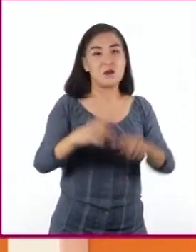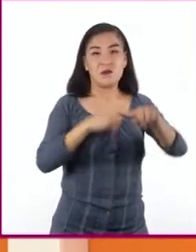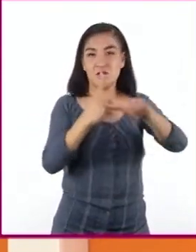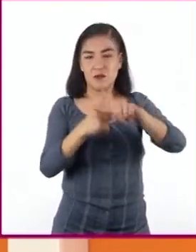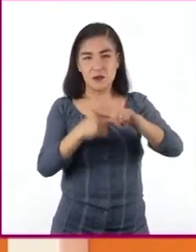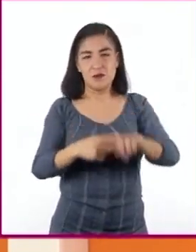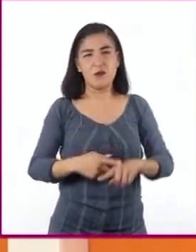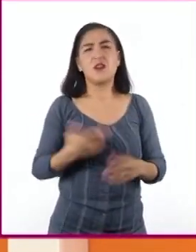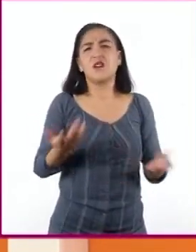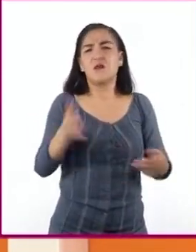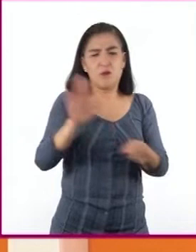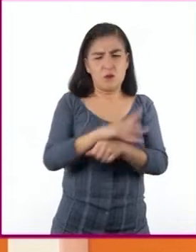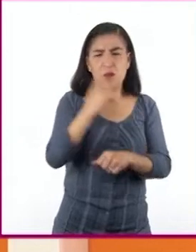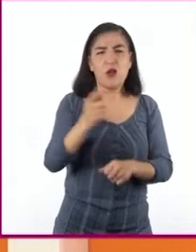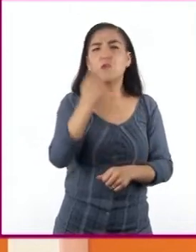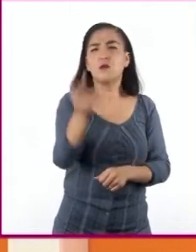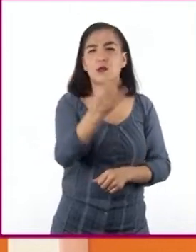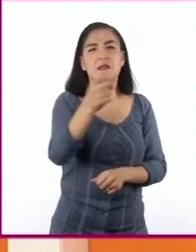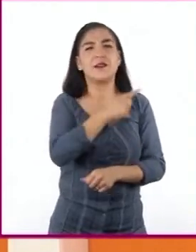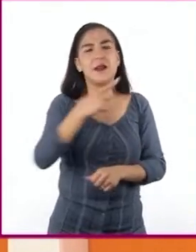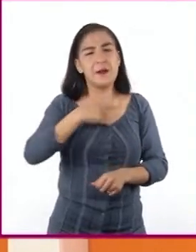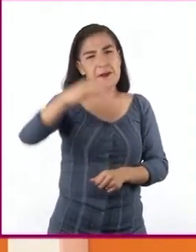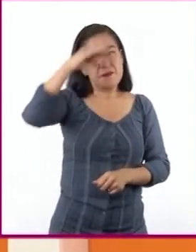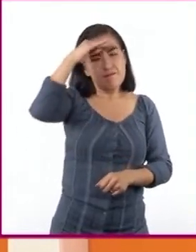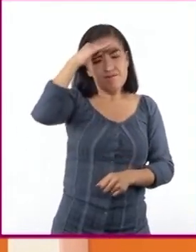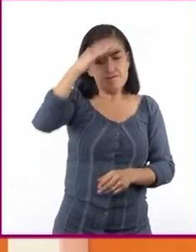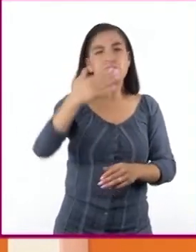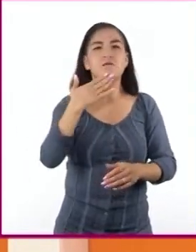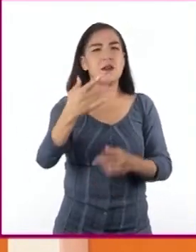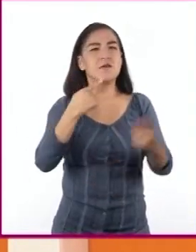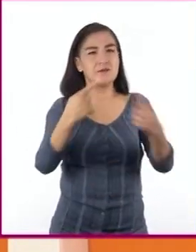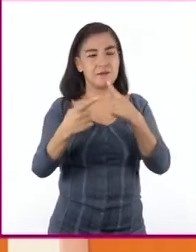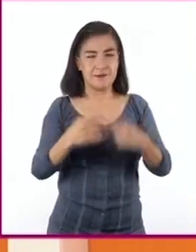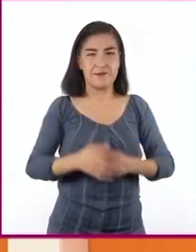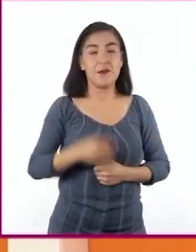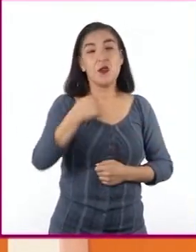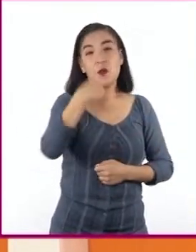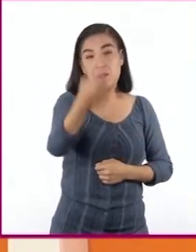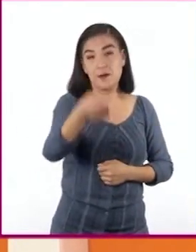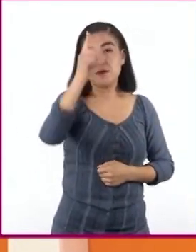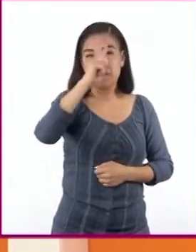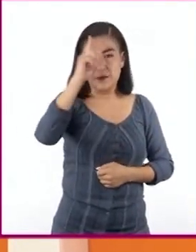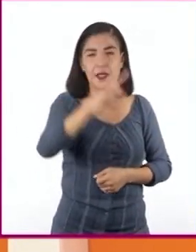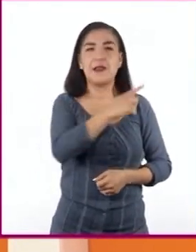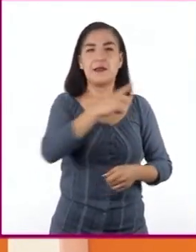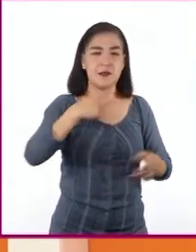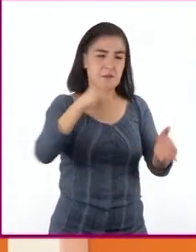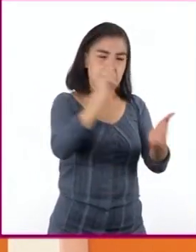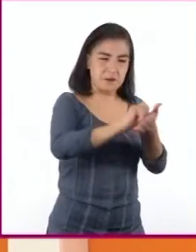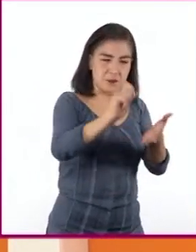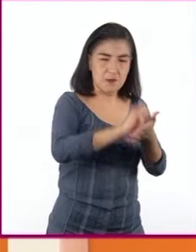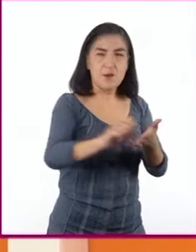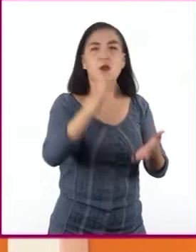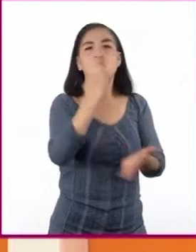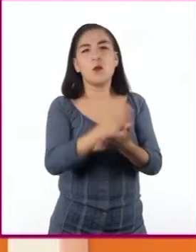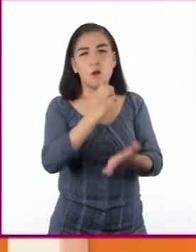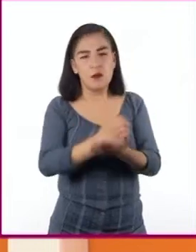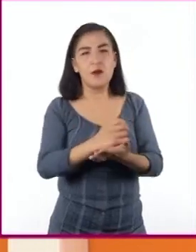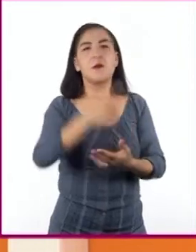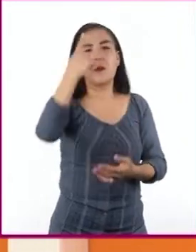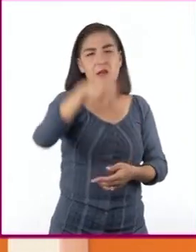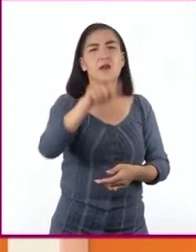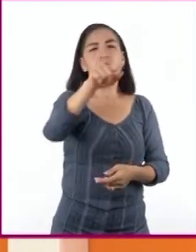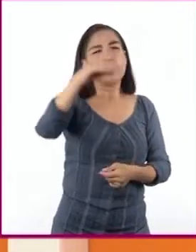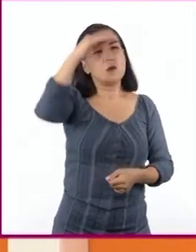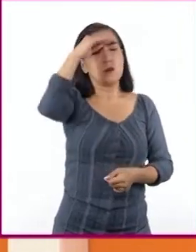Les invito a ir reflexionando al respecto y tomar nota de cómo y para qué pueden asumir una